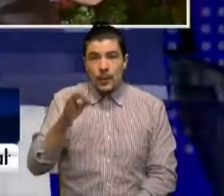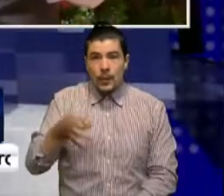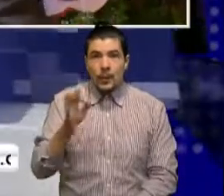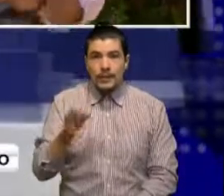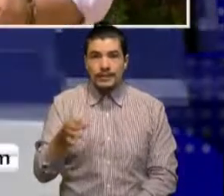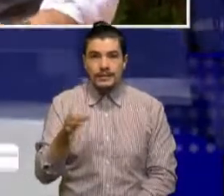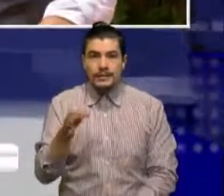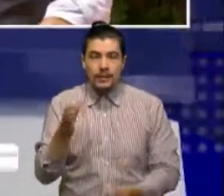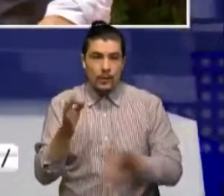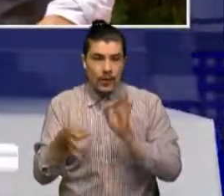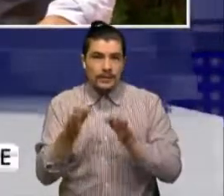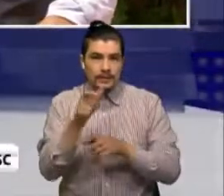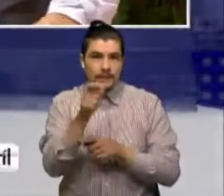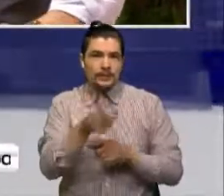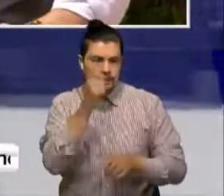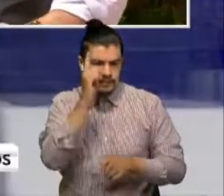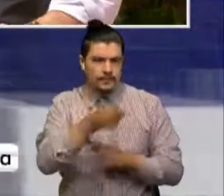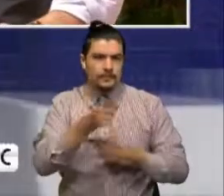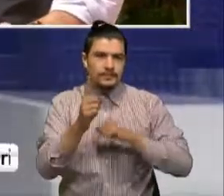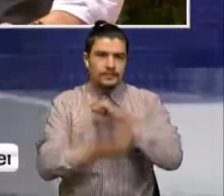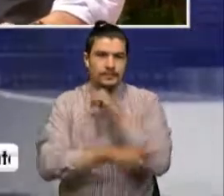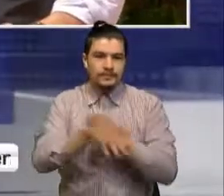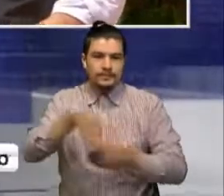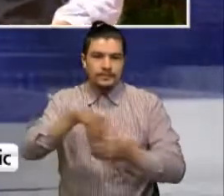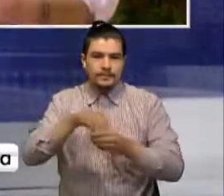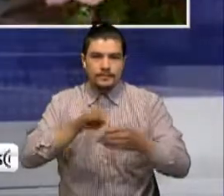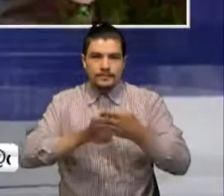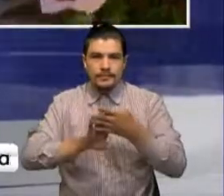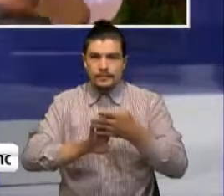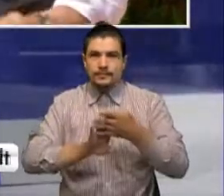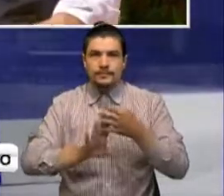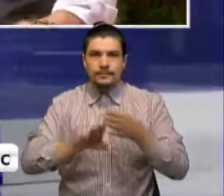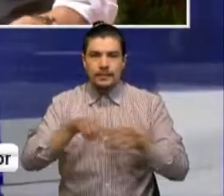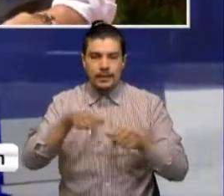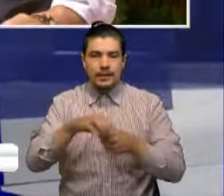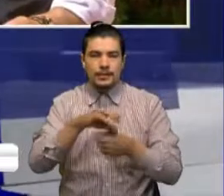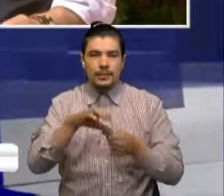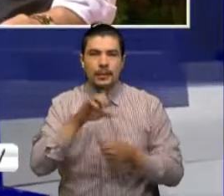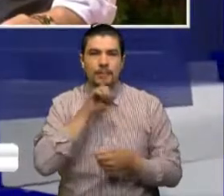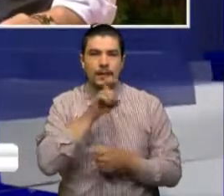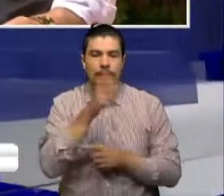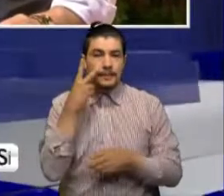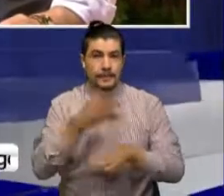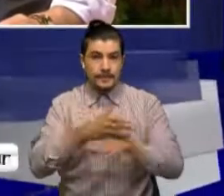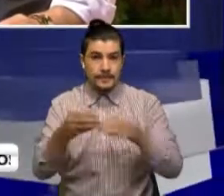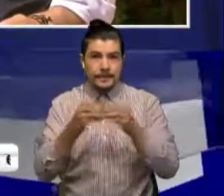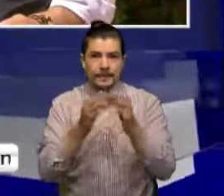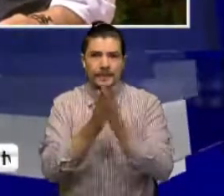garantías a la cárcel modelo de Bucaramanga. Información que tenemos a esta hora. Regreso al centro de estudios. Buenas tardes.